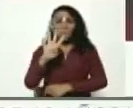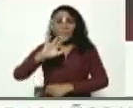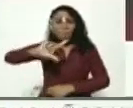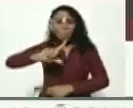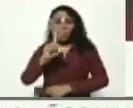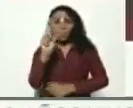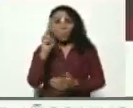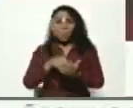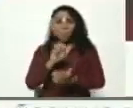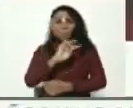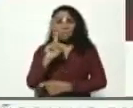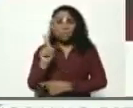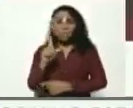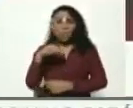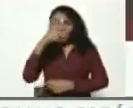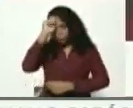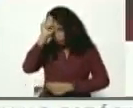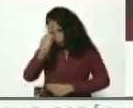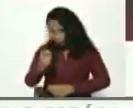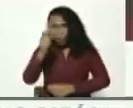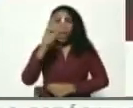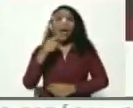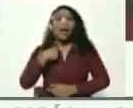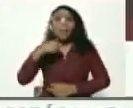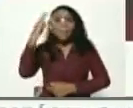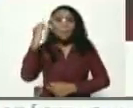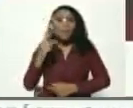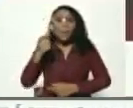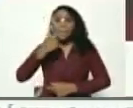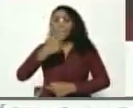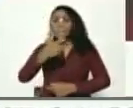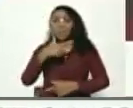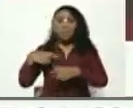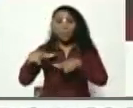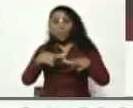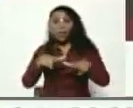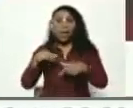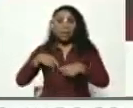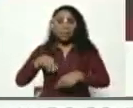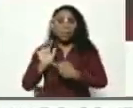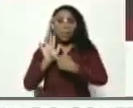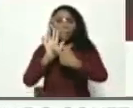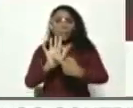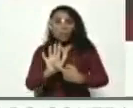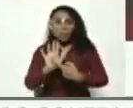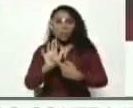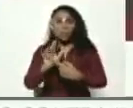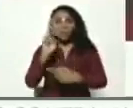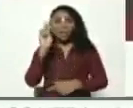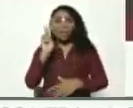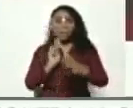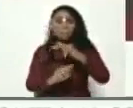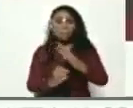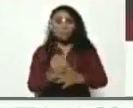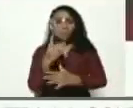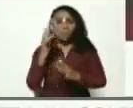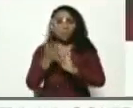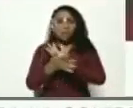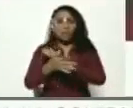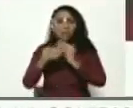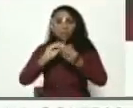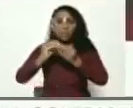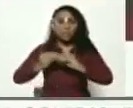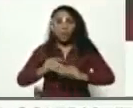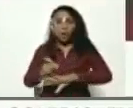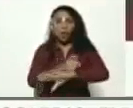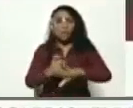del 2021, honramos a Bolívar en este hermoso espacio, el Salón Elíptico del Palacio Federal Legislativo, construido durante el